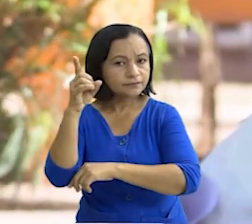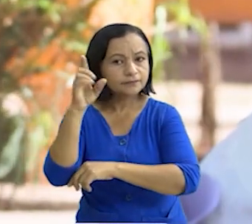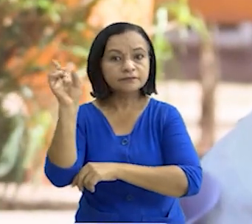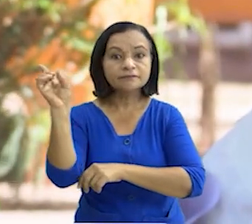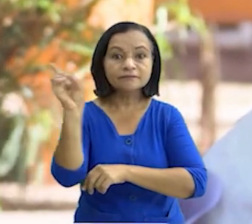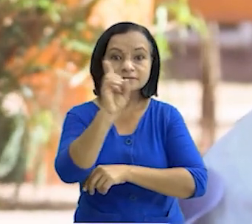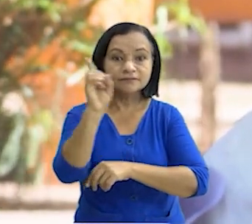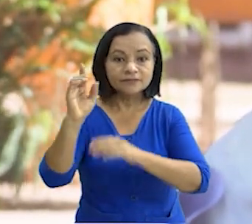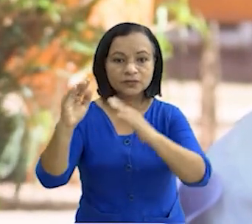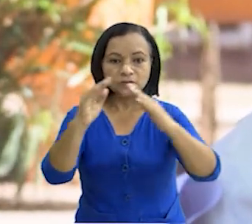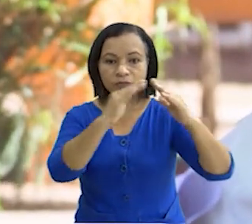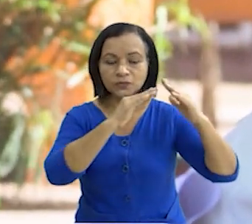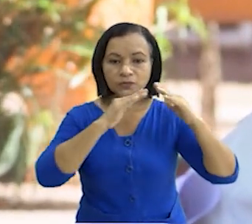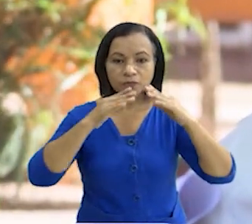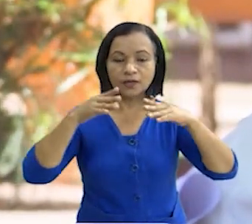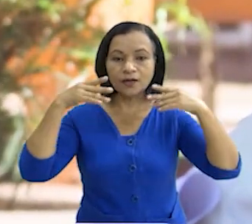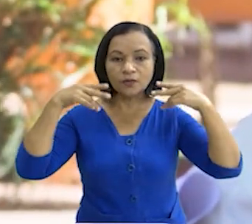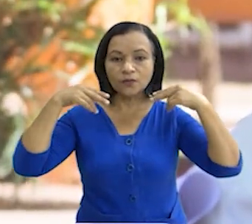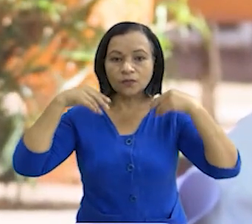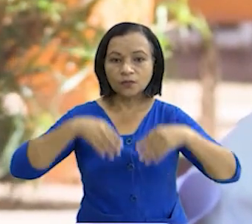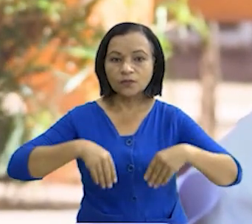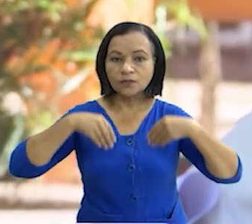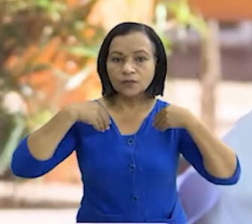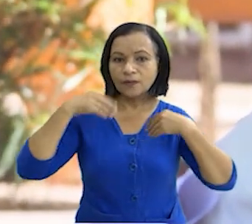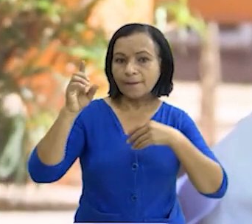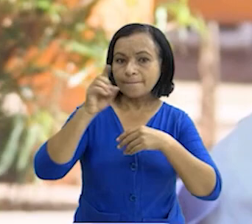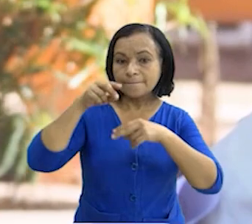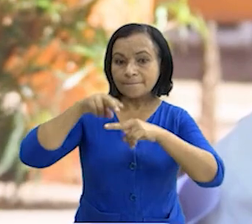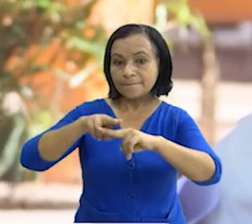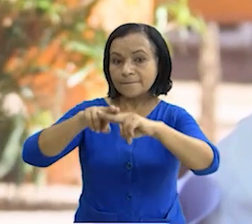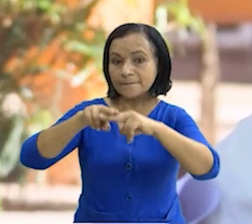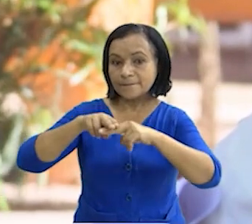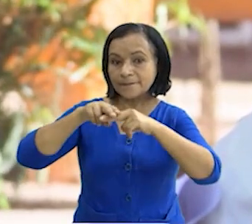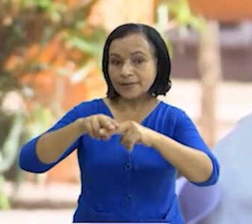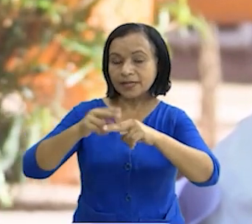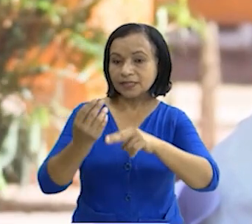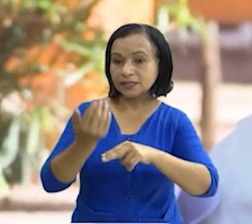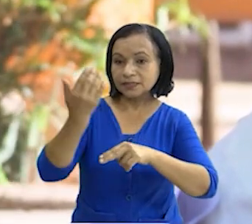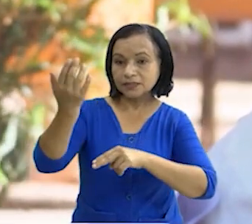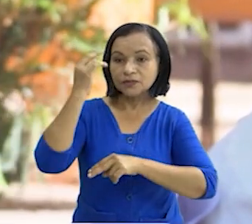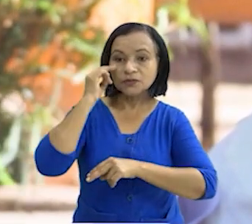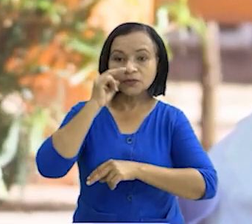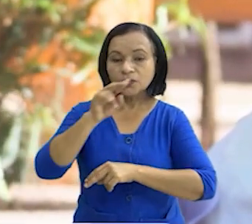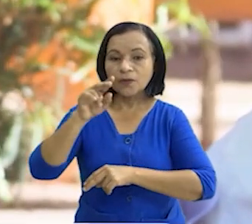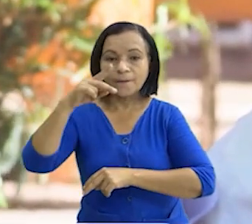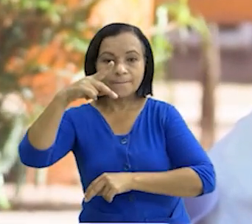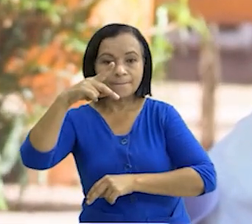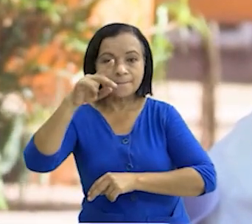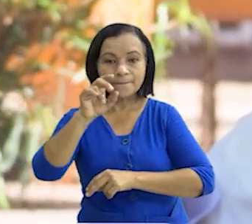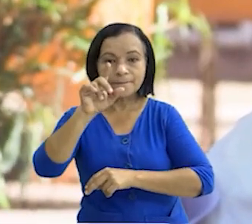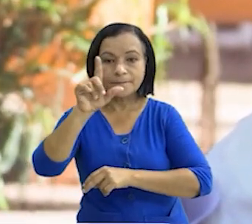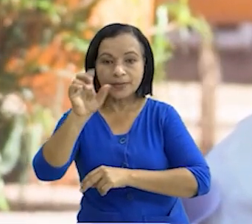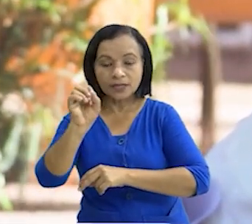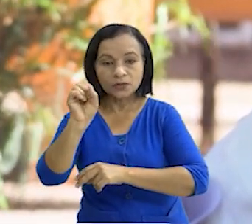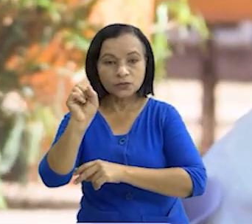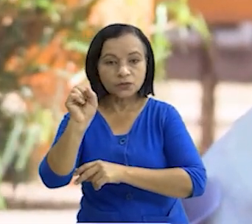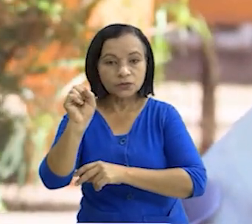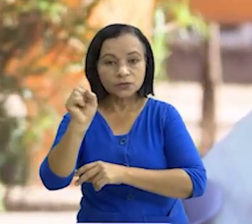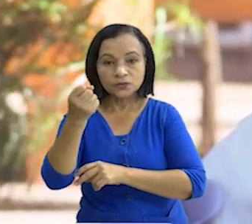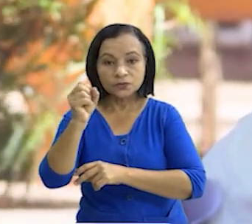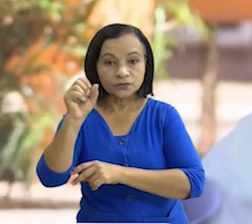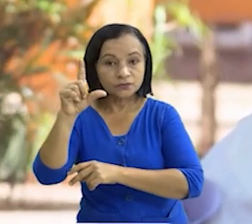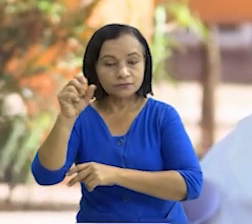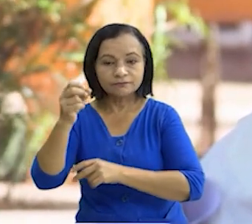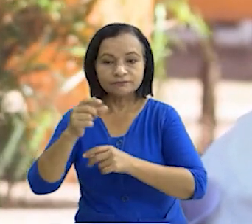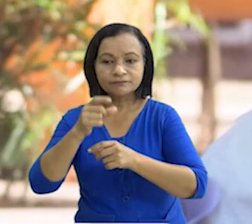la ciudad de Juigalpa, precisamente desde el Parque Histórico, el Parque Mirador Palo Solo, donde estaremos hablando con